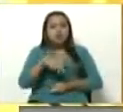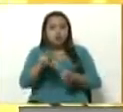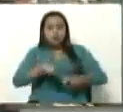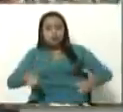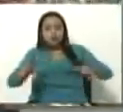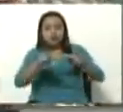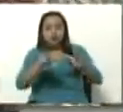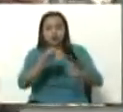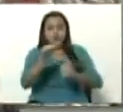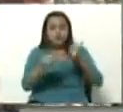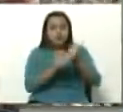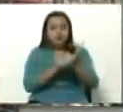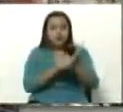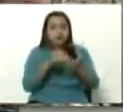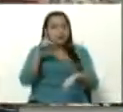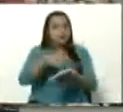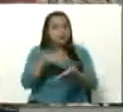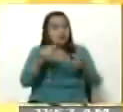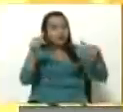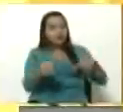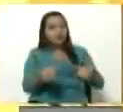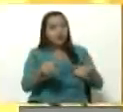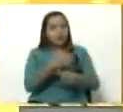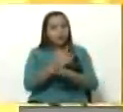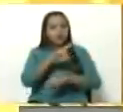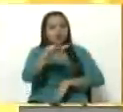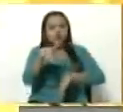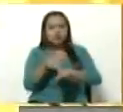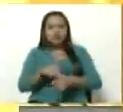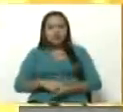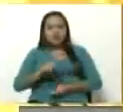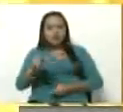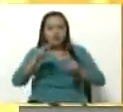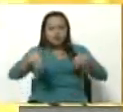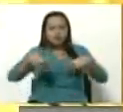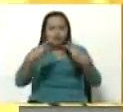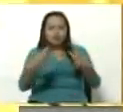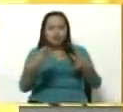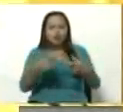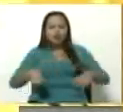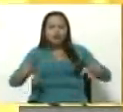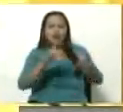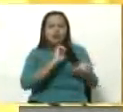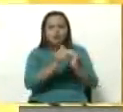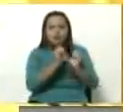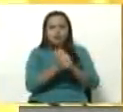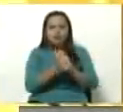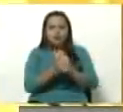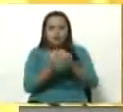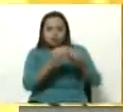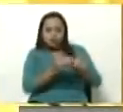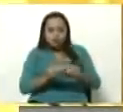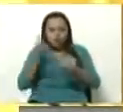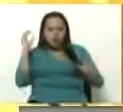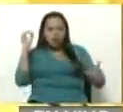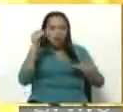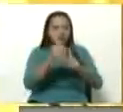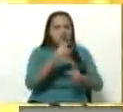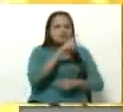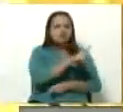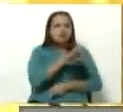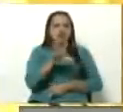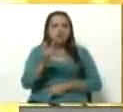Juegos Nacionales. Asimismo, la rehabilitación de instalaciones deportivas, como meta